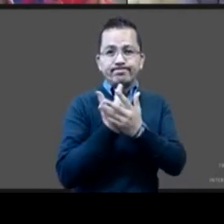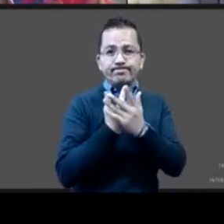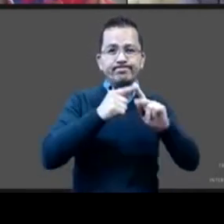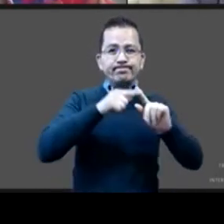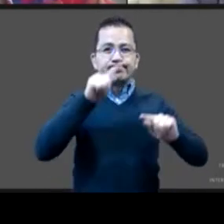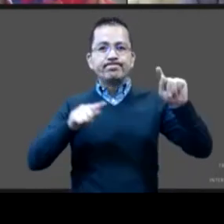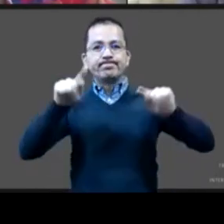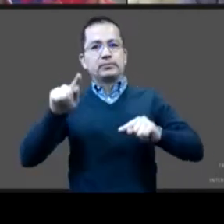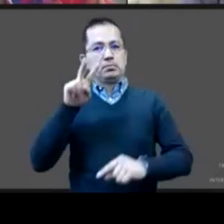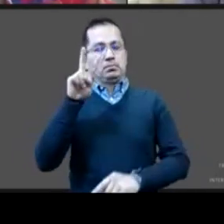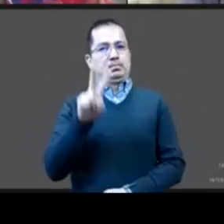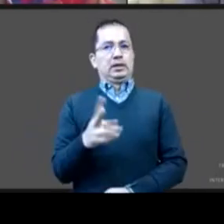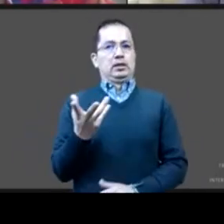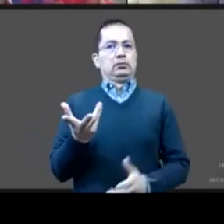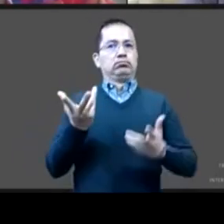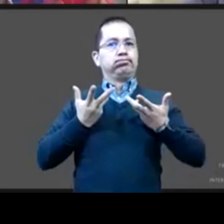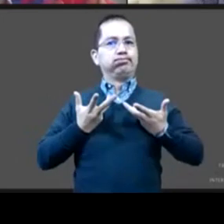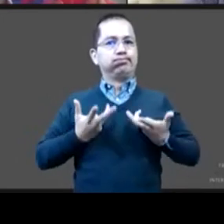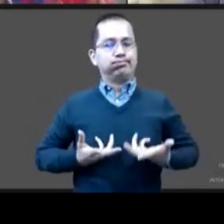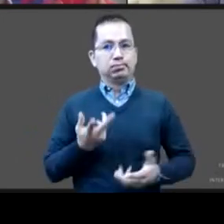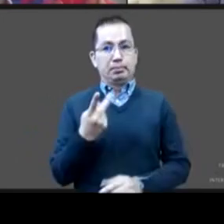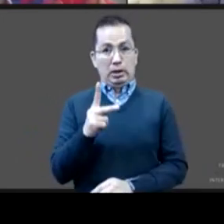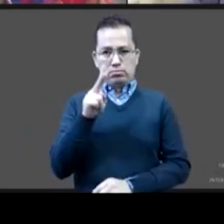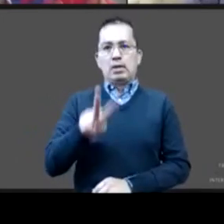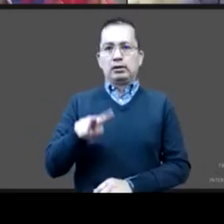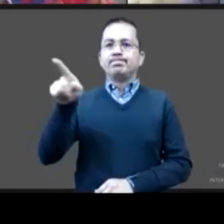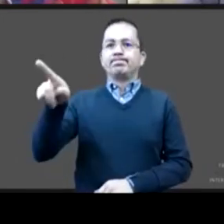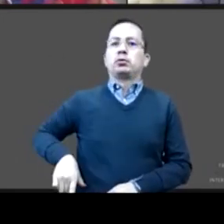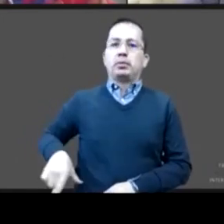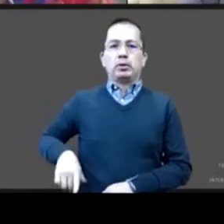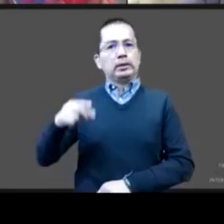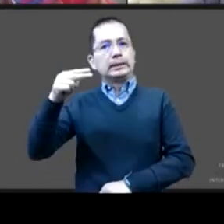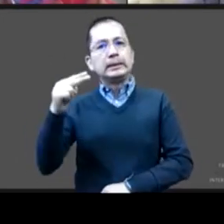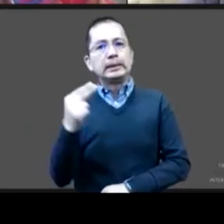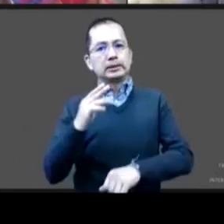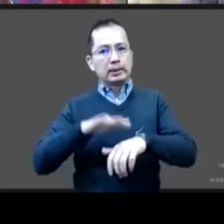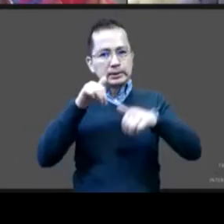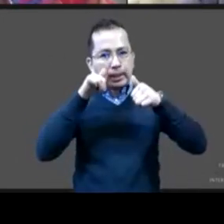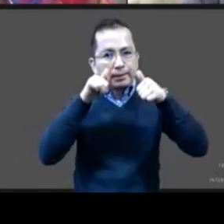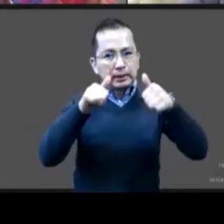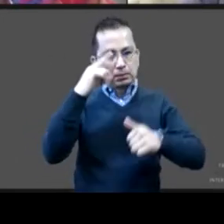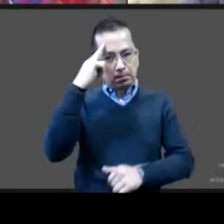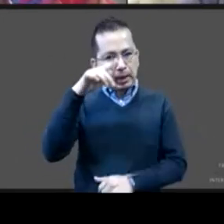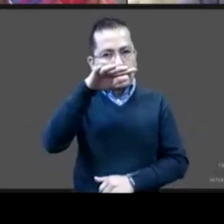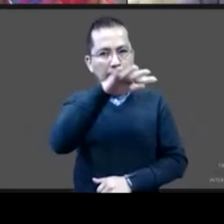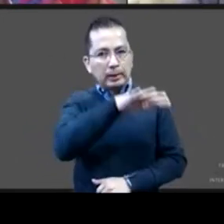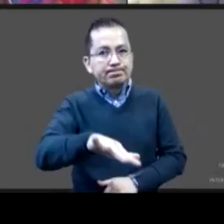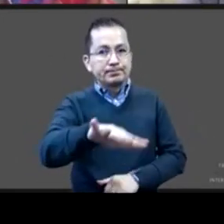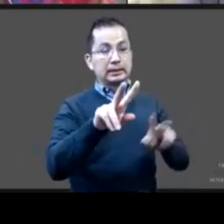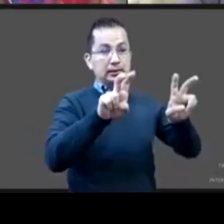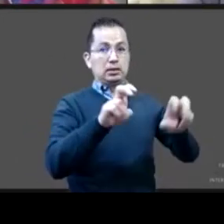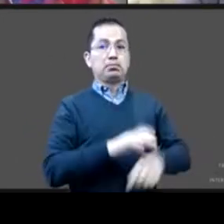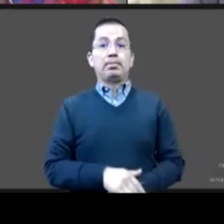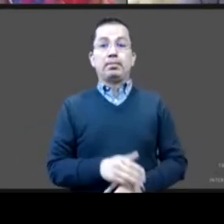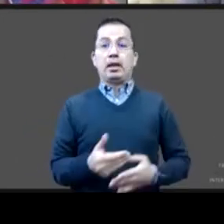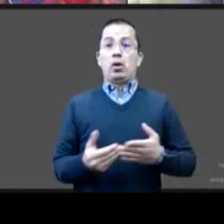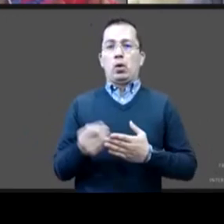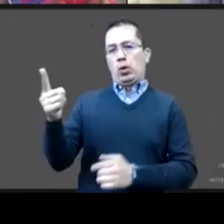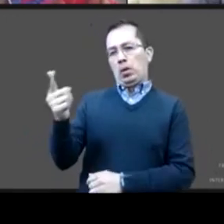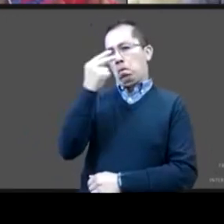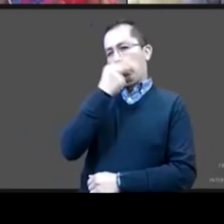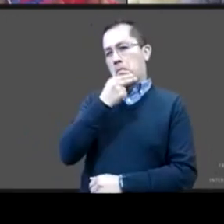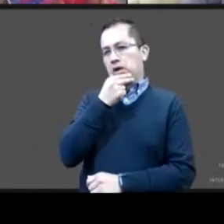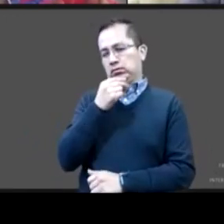con nosotros, tanto Ricardo, secretario ejecutivo del Sistema Nacional de Protección, como la fiscal Ernestina Godoy, y